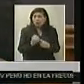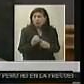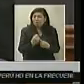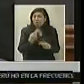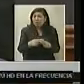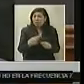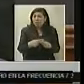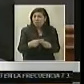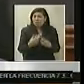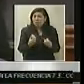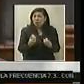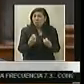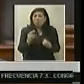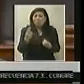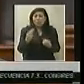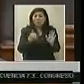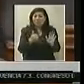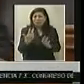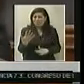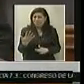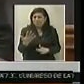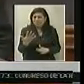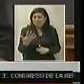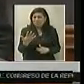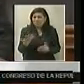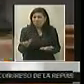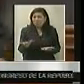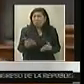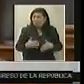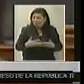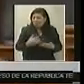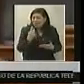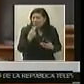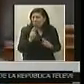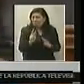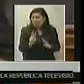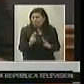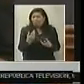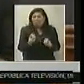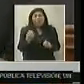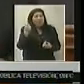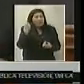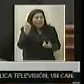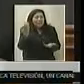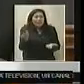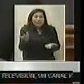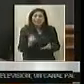han bautizado como corrupción 65, pueda ser visto y entendido,